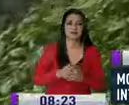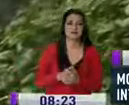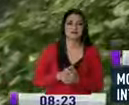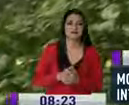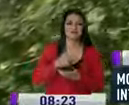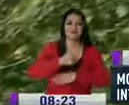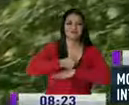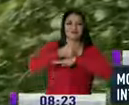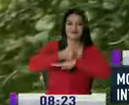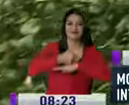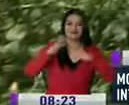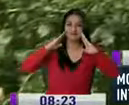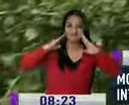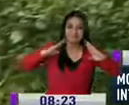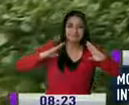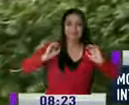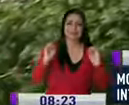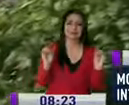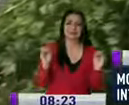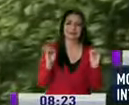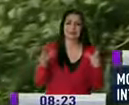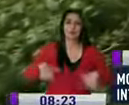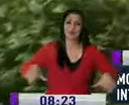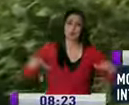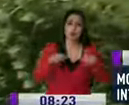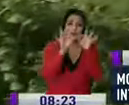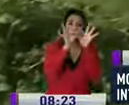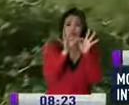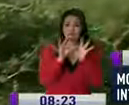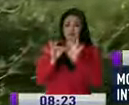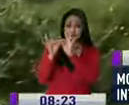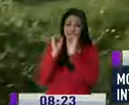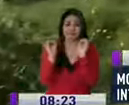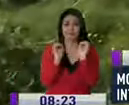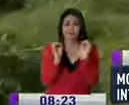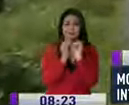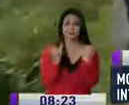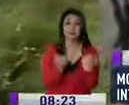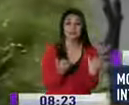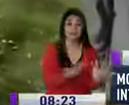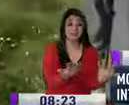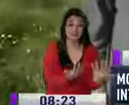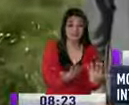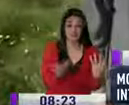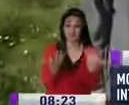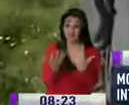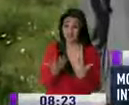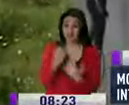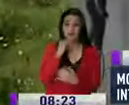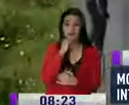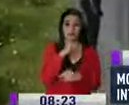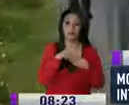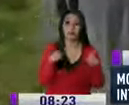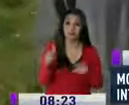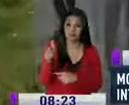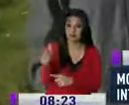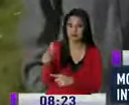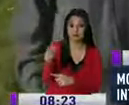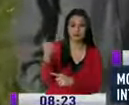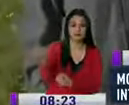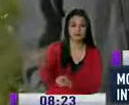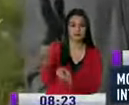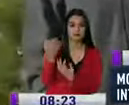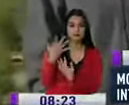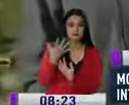mal cuidado que se ha tenido de todo este sector. Ustedes pueden ver hierbas por doquier. Bueno, pero para eso nosotros también ya vamos a conversar